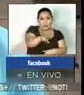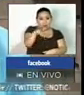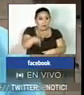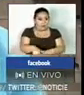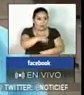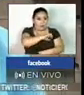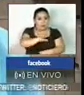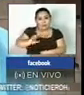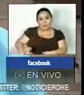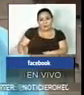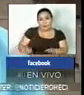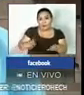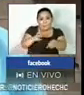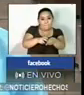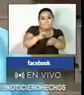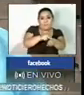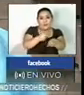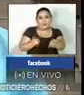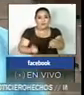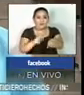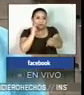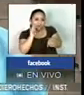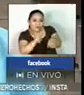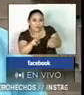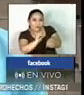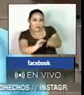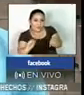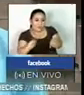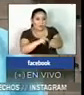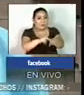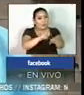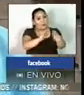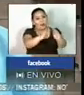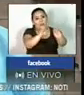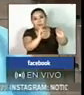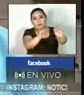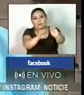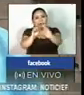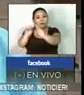para llevar a los niños y adolescentes hasta las puertas de sus hogares.